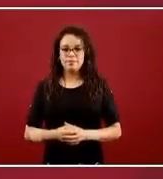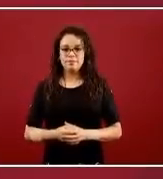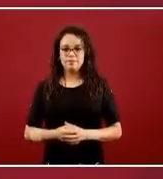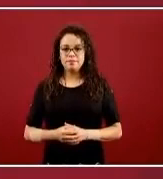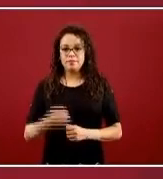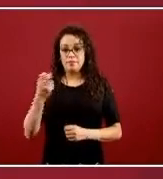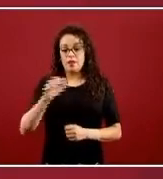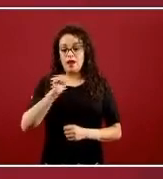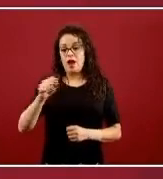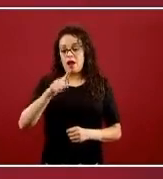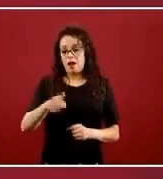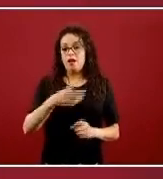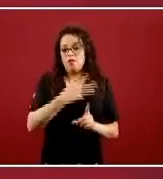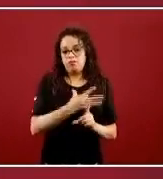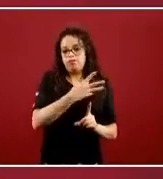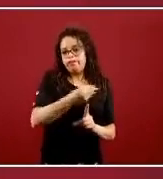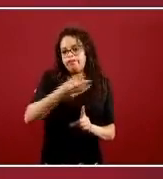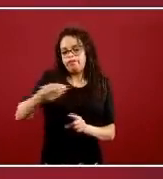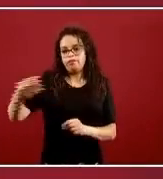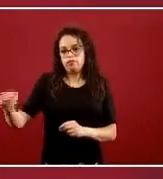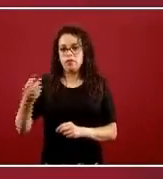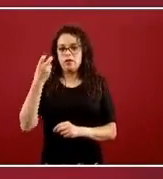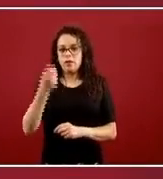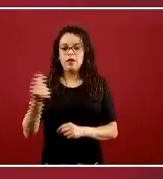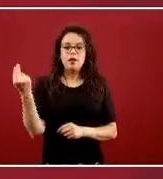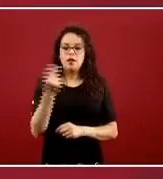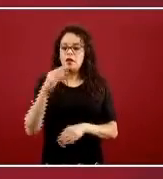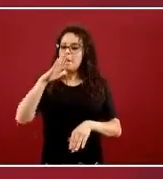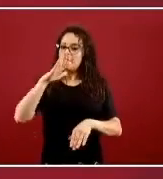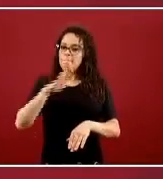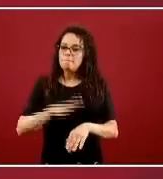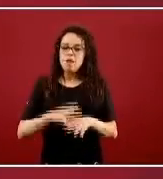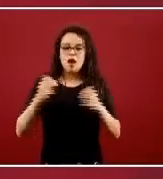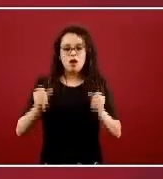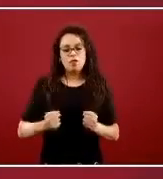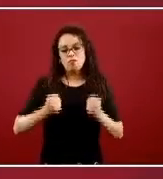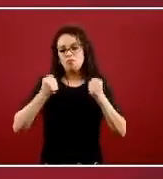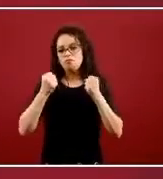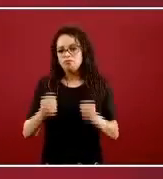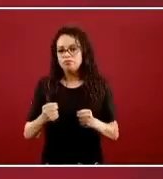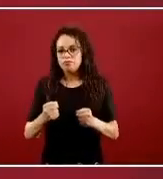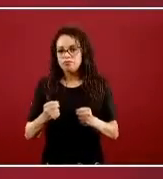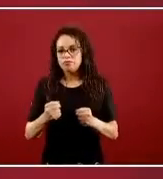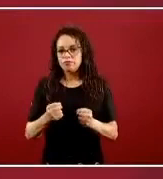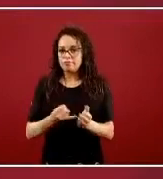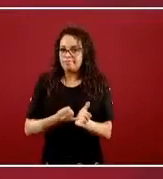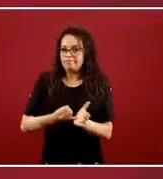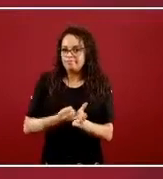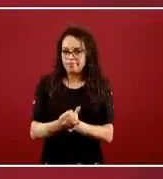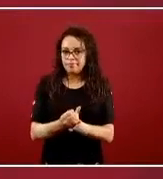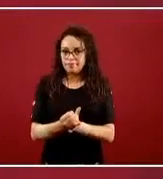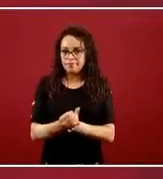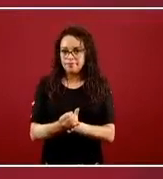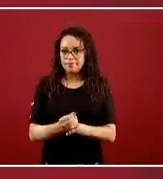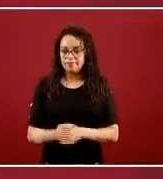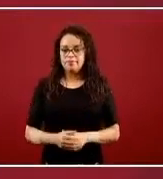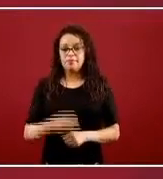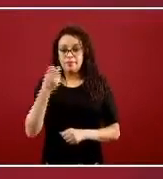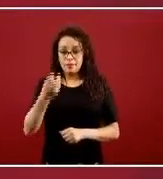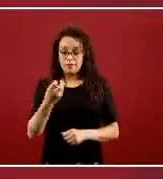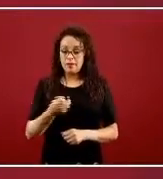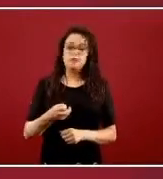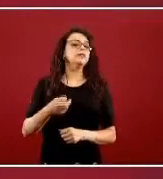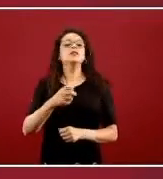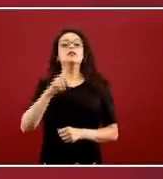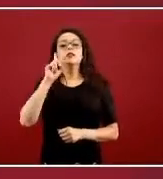transmisión, requiere medidas un tanto más enérgicas. Y muy afortunadamente la doctora Sheinbaum, jefa de gobierno de la Ciudad de